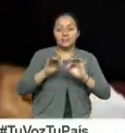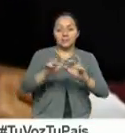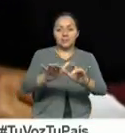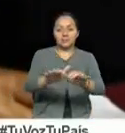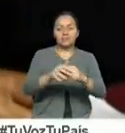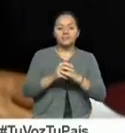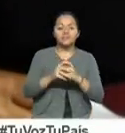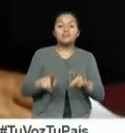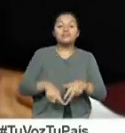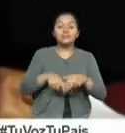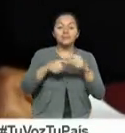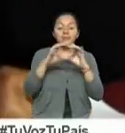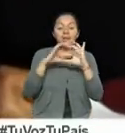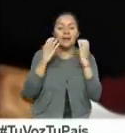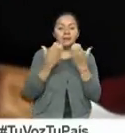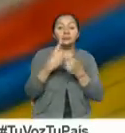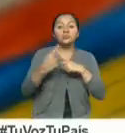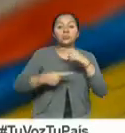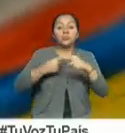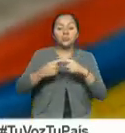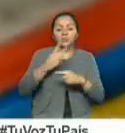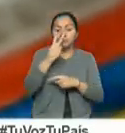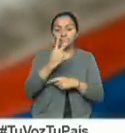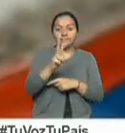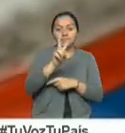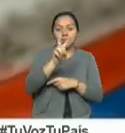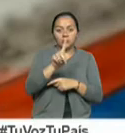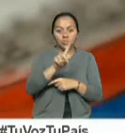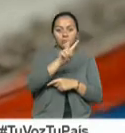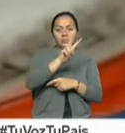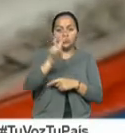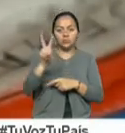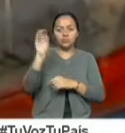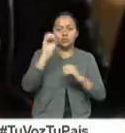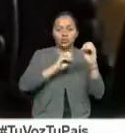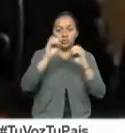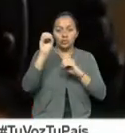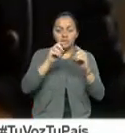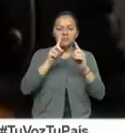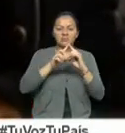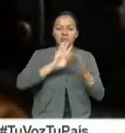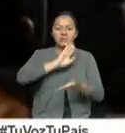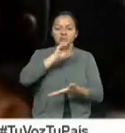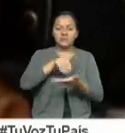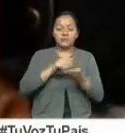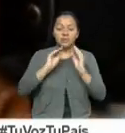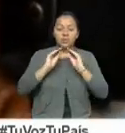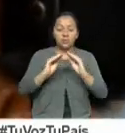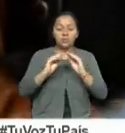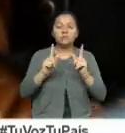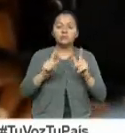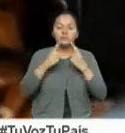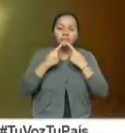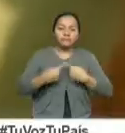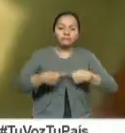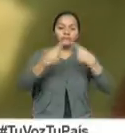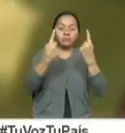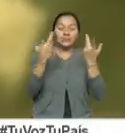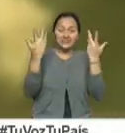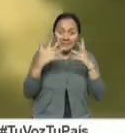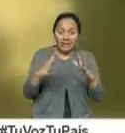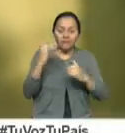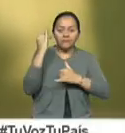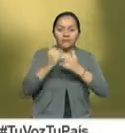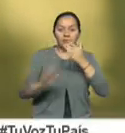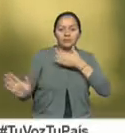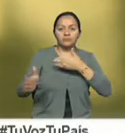El inicio de clases está programado para el 21 y 22 de octubre en los centros educativos, que serán anunciados una vez que